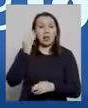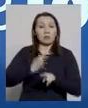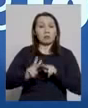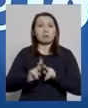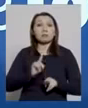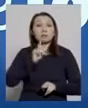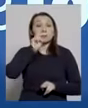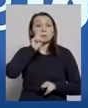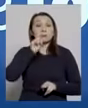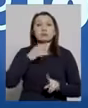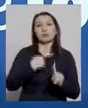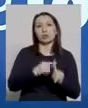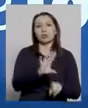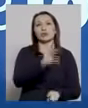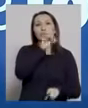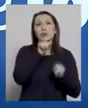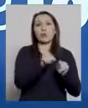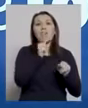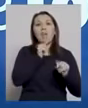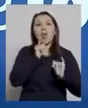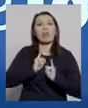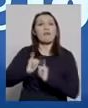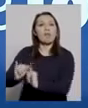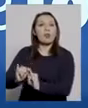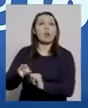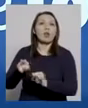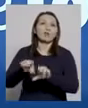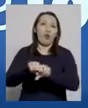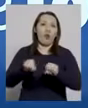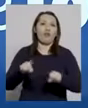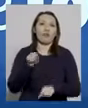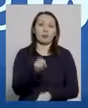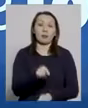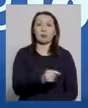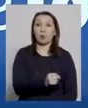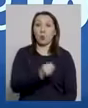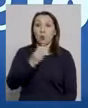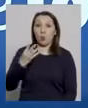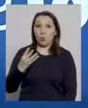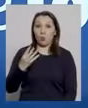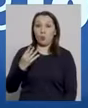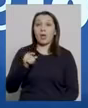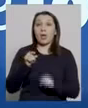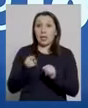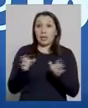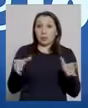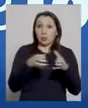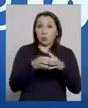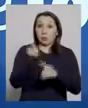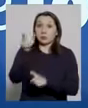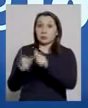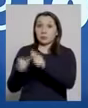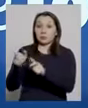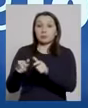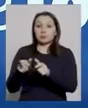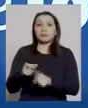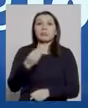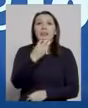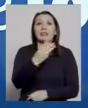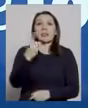que resultó positivo y constituyen de esa manera casos confirmados. El número al cual ascienden este grupo de pacientes